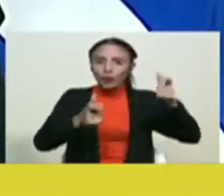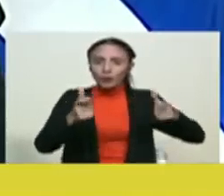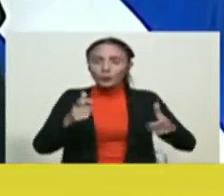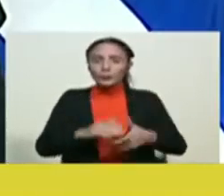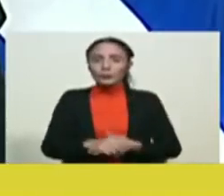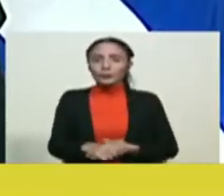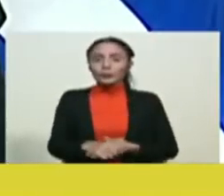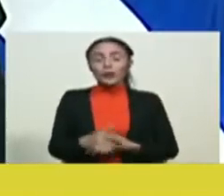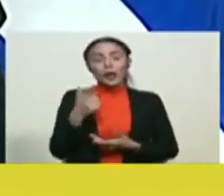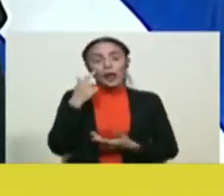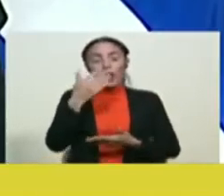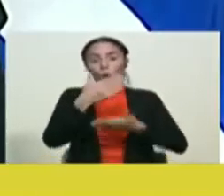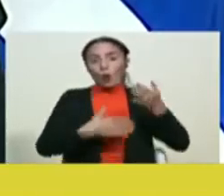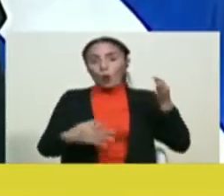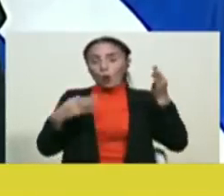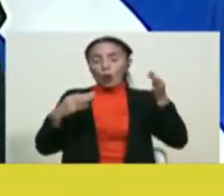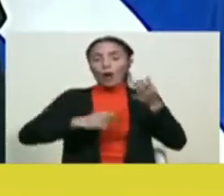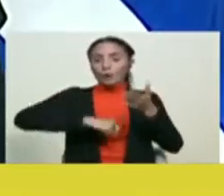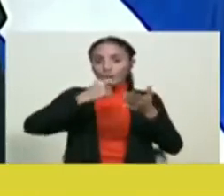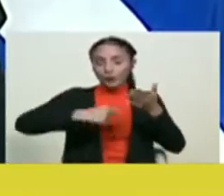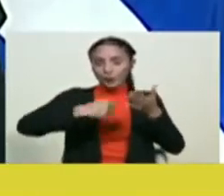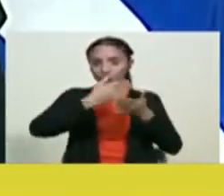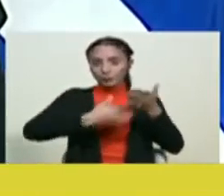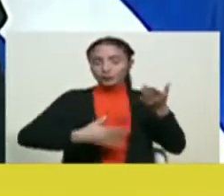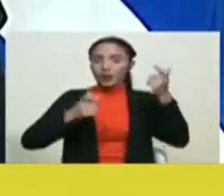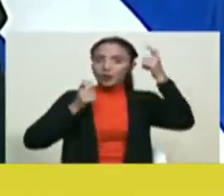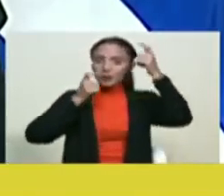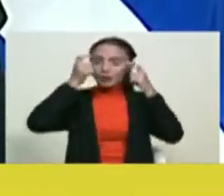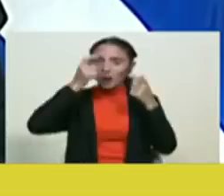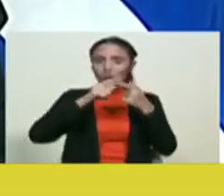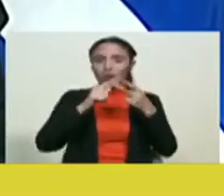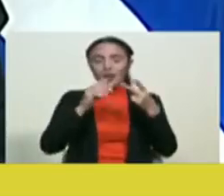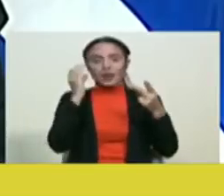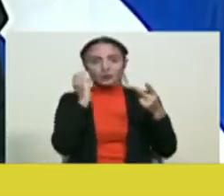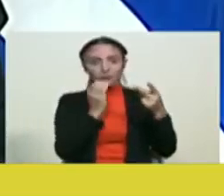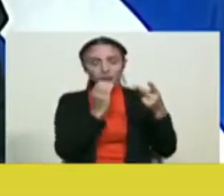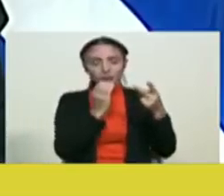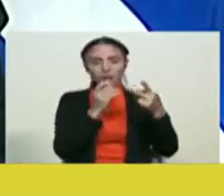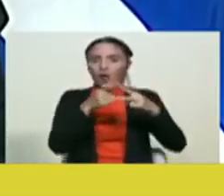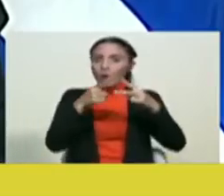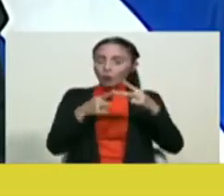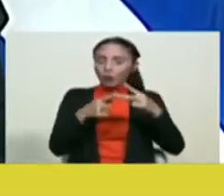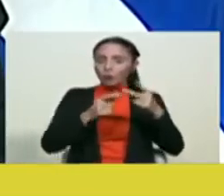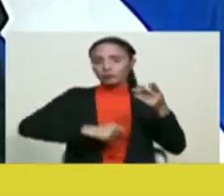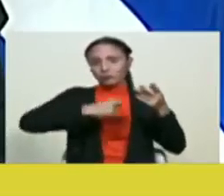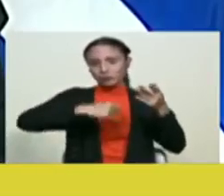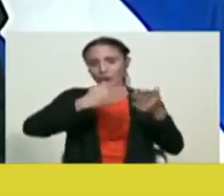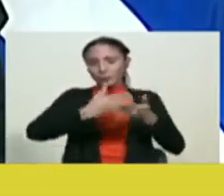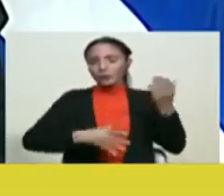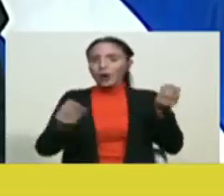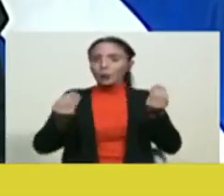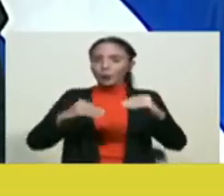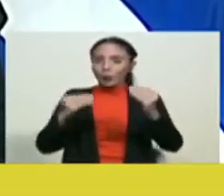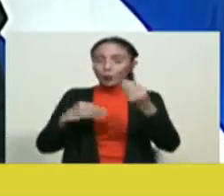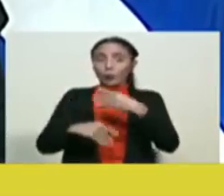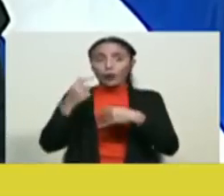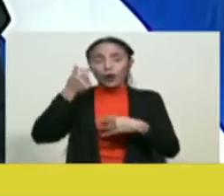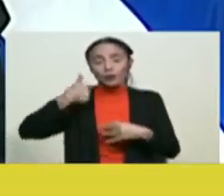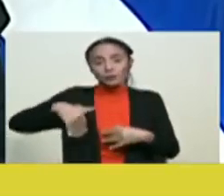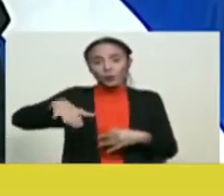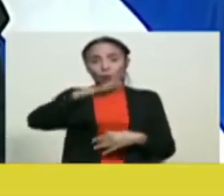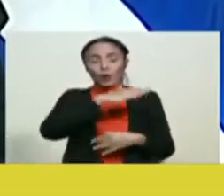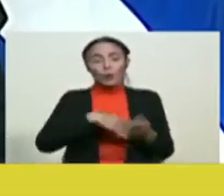integral con la firma del comandante fidel castro y el comandante chávez le ha dado a nuestros pueblos